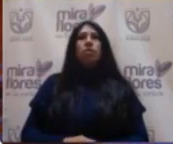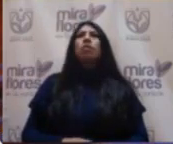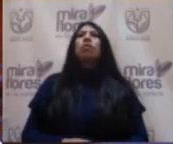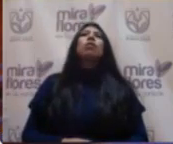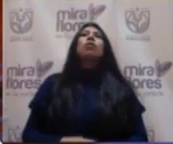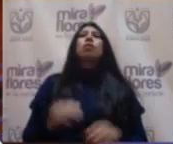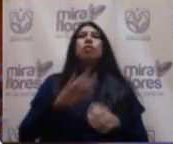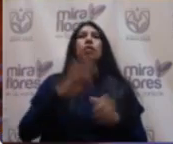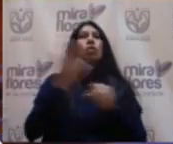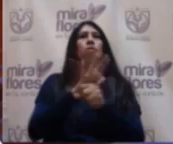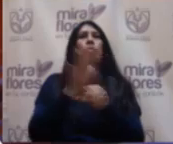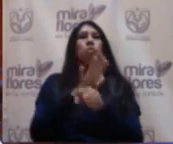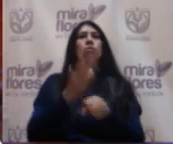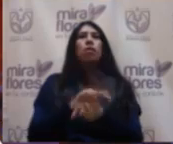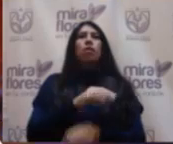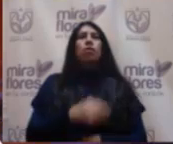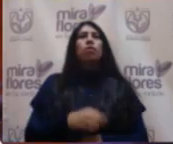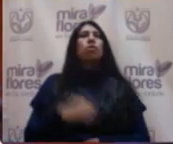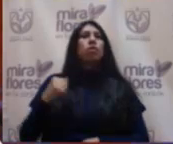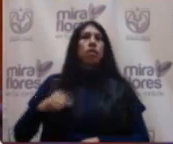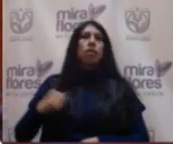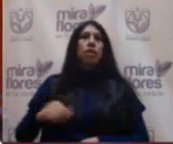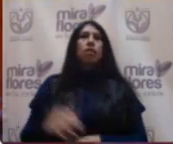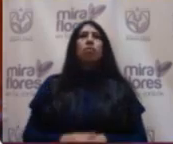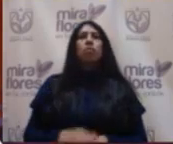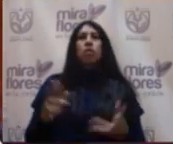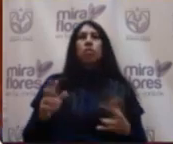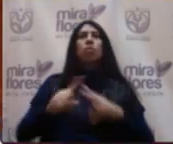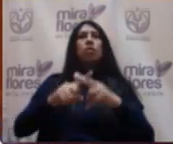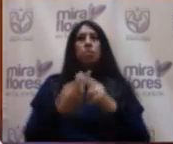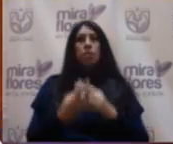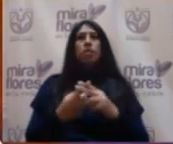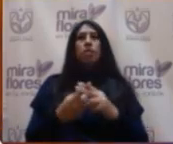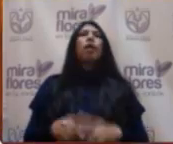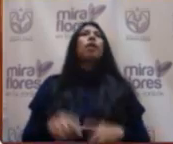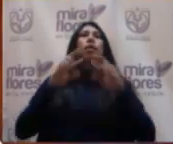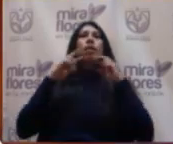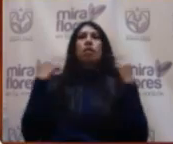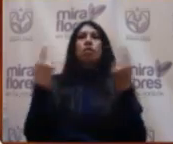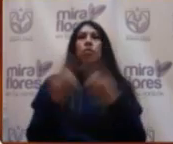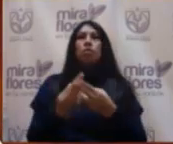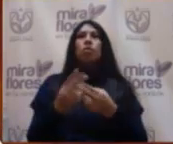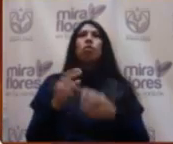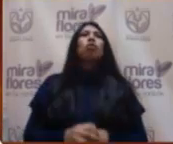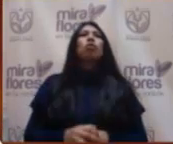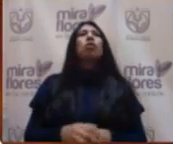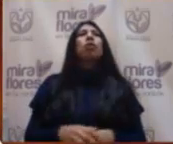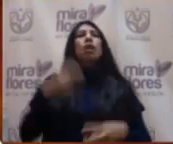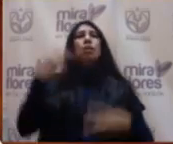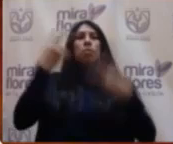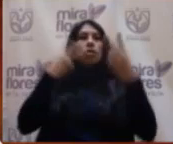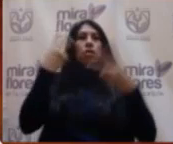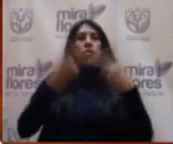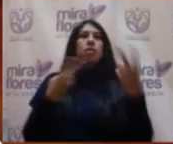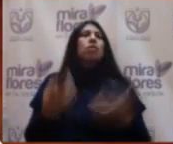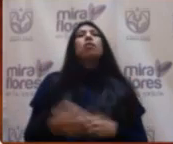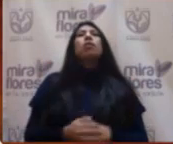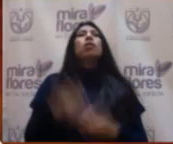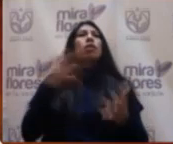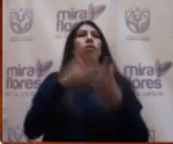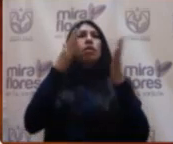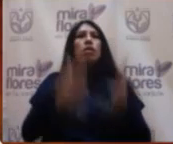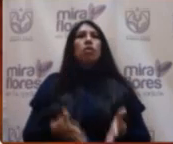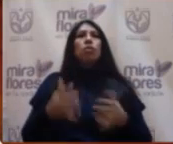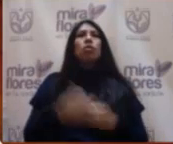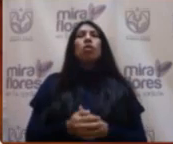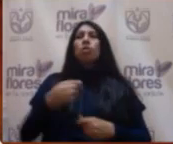palco. Muy bien, con el cuadro reglamentario damos por instalada la sesión y aprovechando la visita de los alumnos que hoy están con nosotros, les quiero